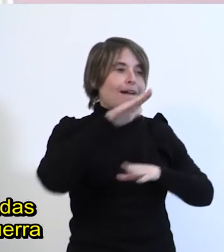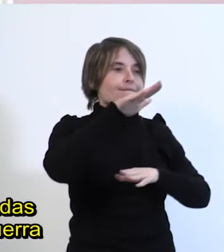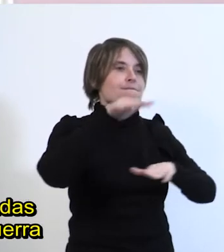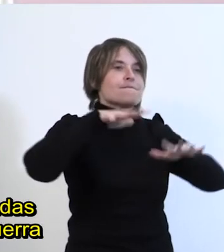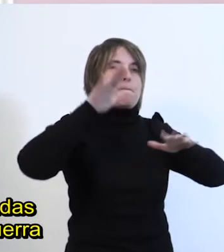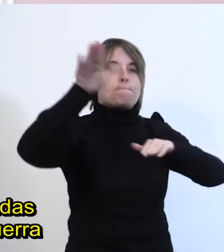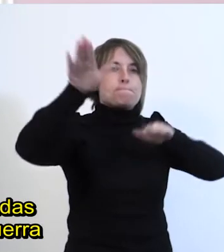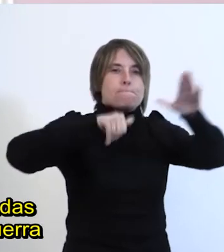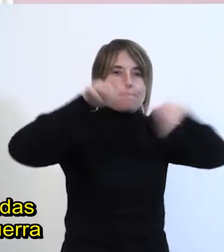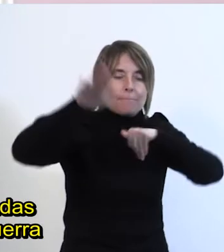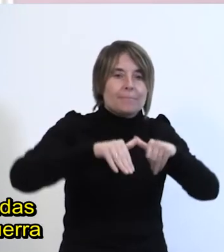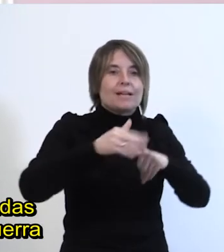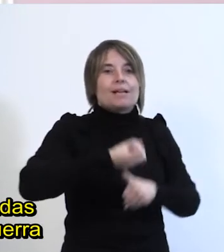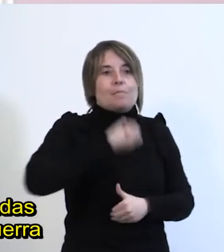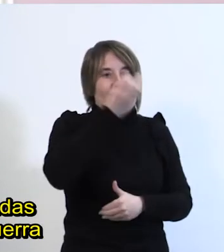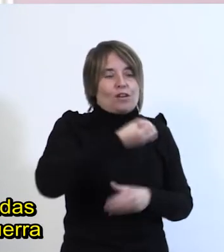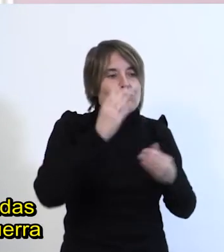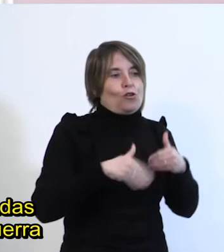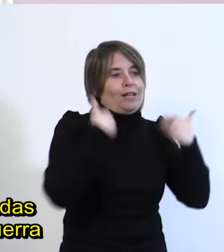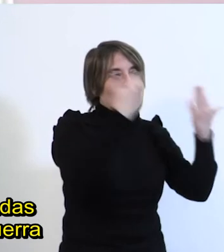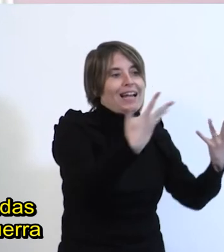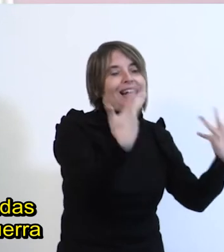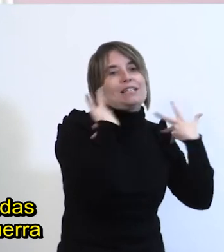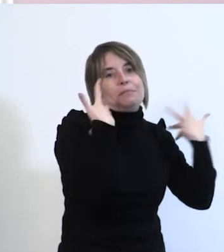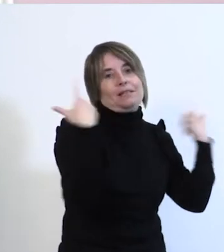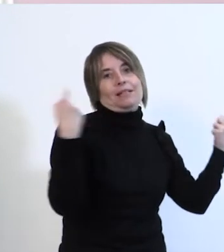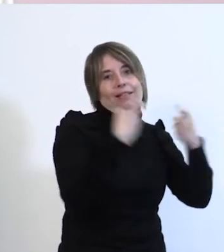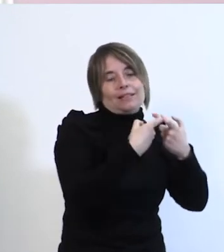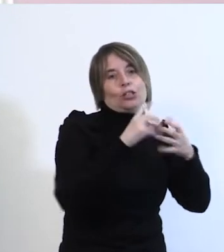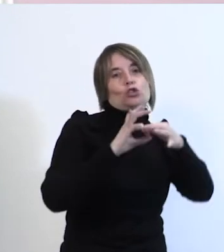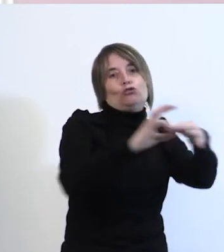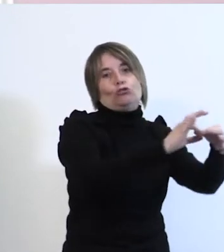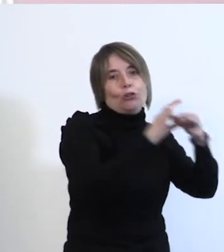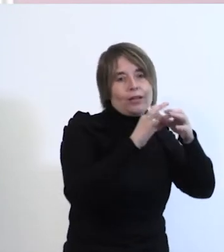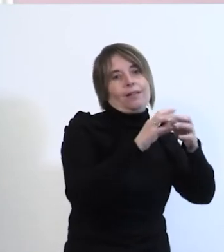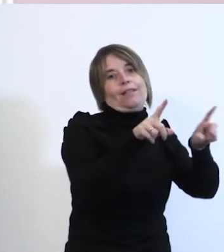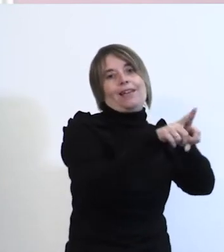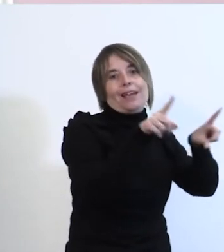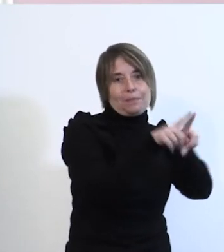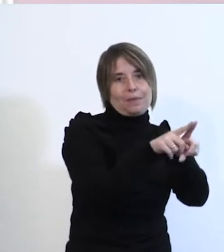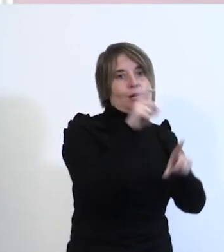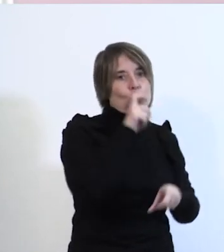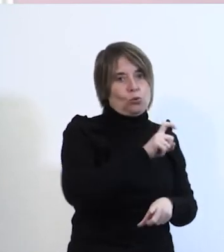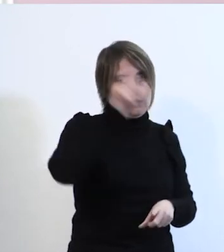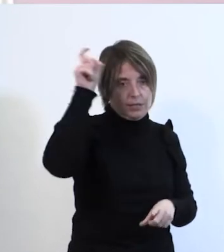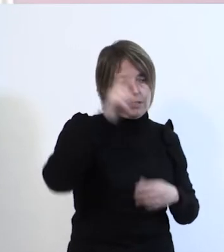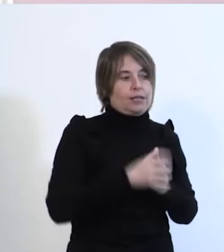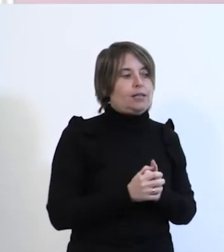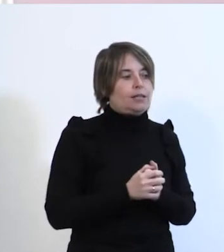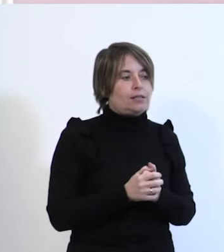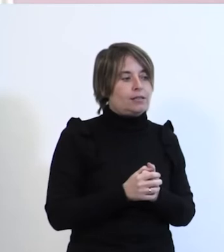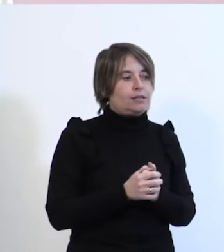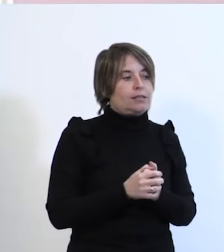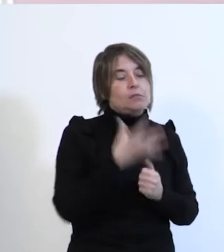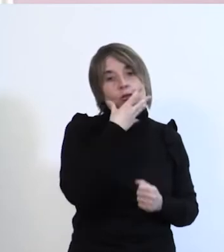que esas rosas y esas flores fueran entregadas en monumentos a las víctimas de guerra en solidaridad con sus hermanas ucranianas. Por